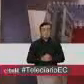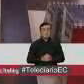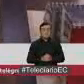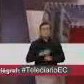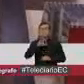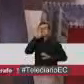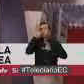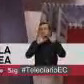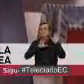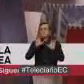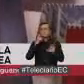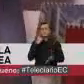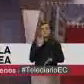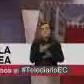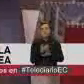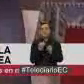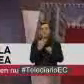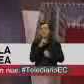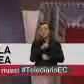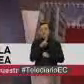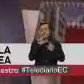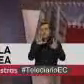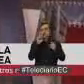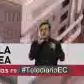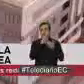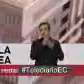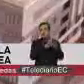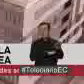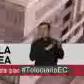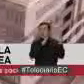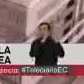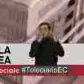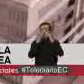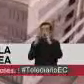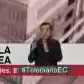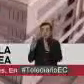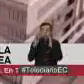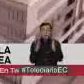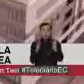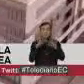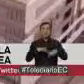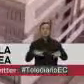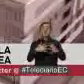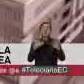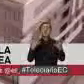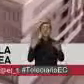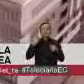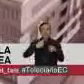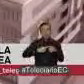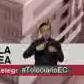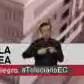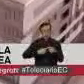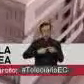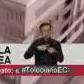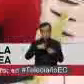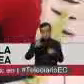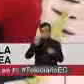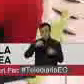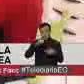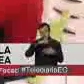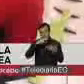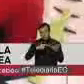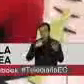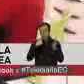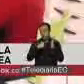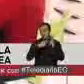esta feria se presentarán alrededor de 180 proyectos ubicados en el Distrito Metropolitano de Quito, con varias alternativas. Por